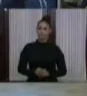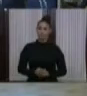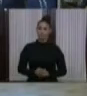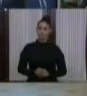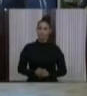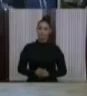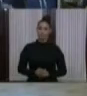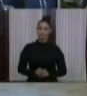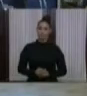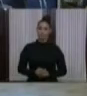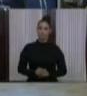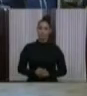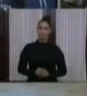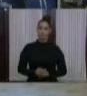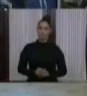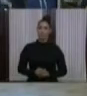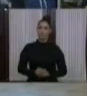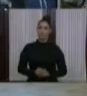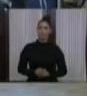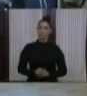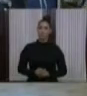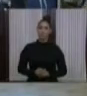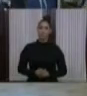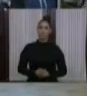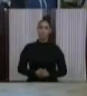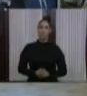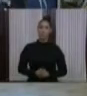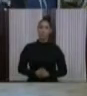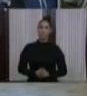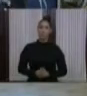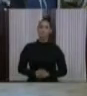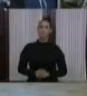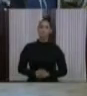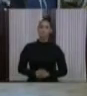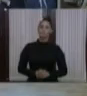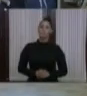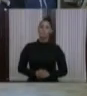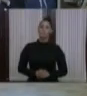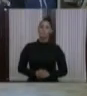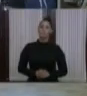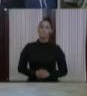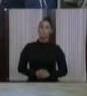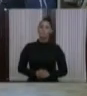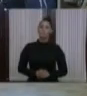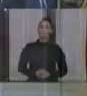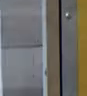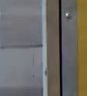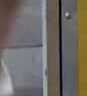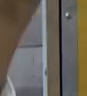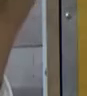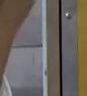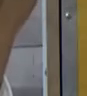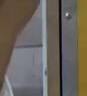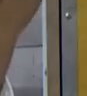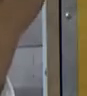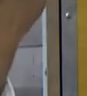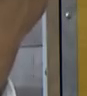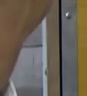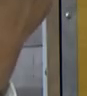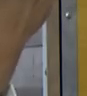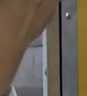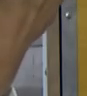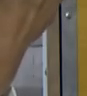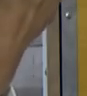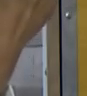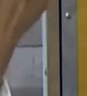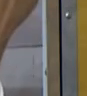adelante porque ya se me acabe el tiempo yo tengo aquí una propuesta que está haciendo la fuerza del pueblo la fuerza del pueblo del partido de lionel